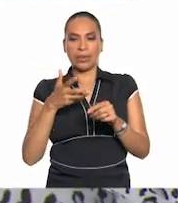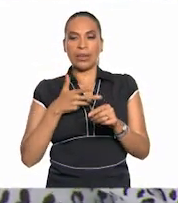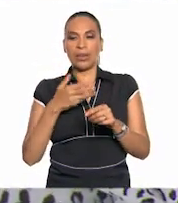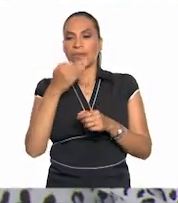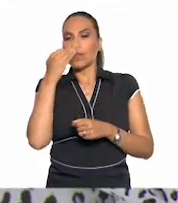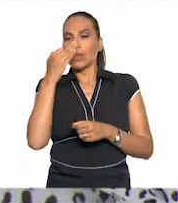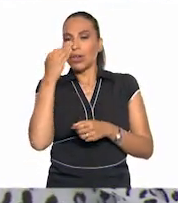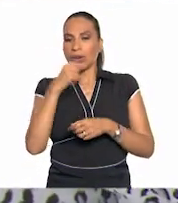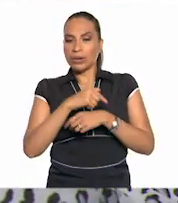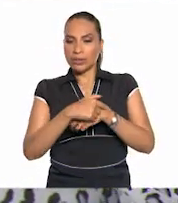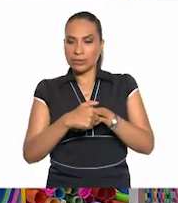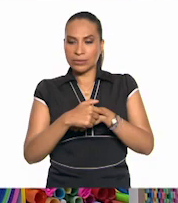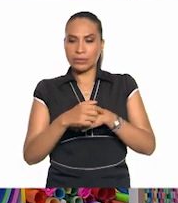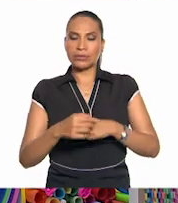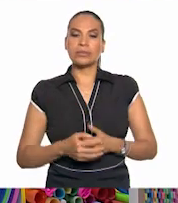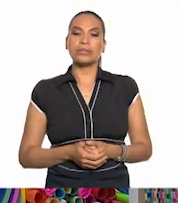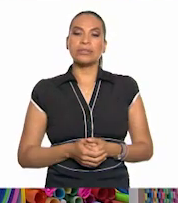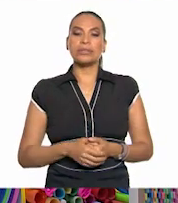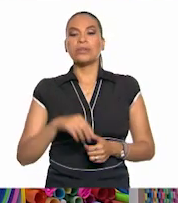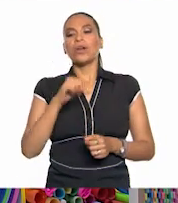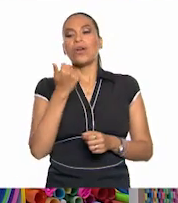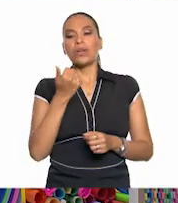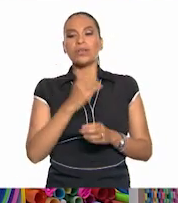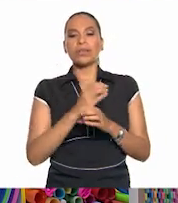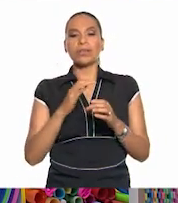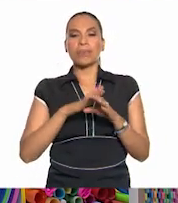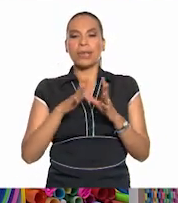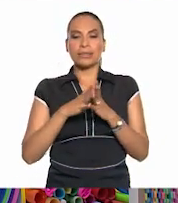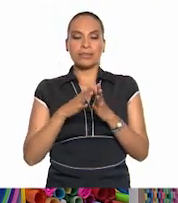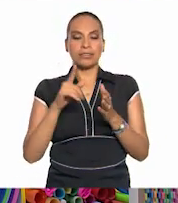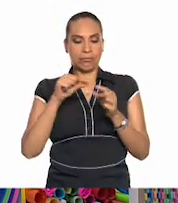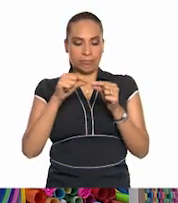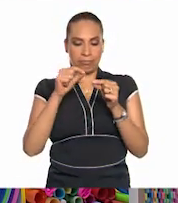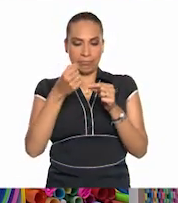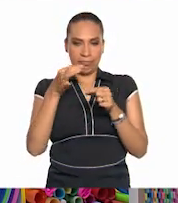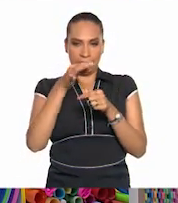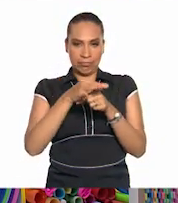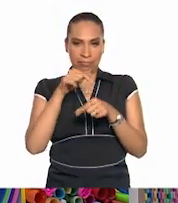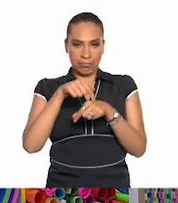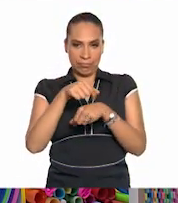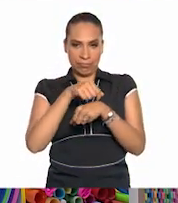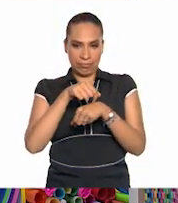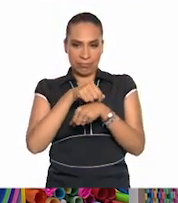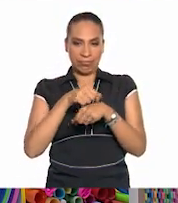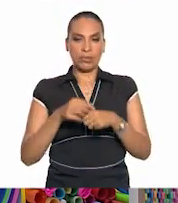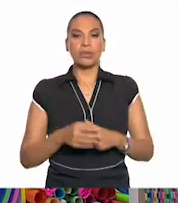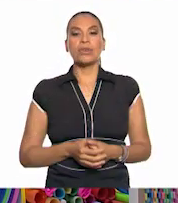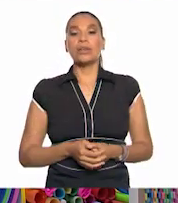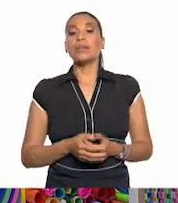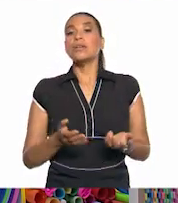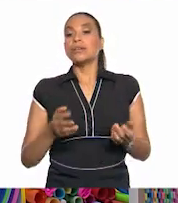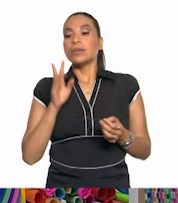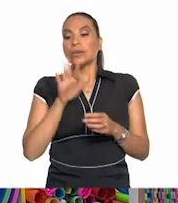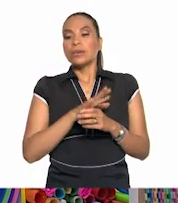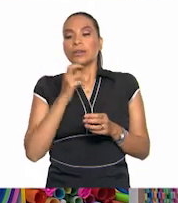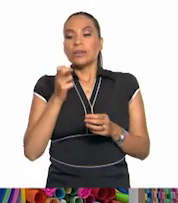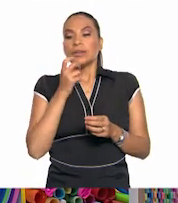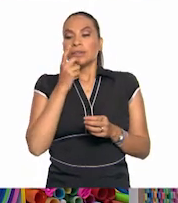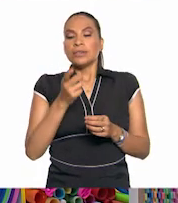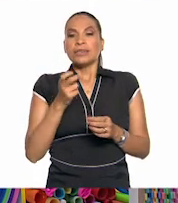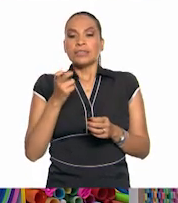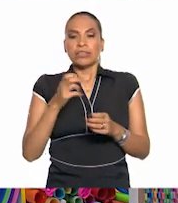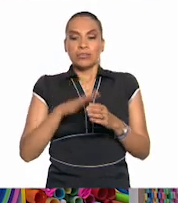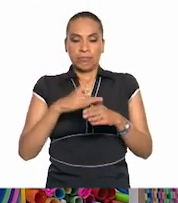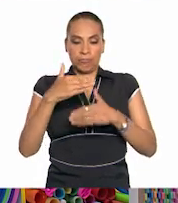una flor. ¡Wow! Y va otra cuenta más grande al centro, ¿no? Entonces, sí, como bien decías, es